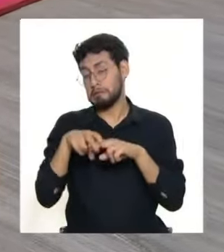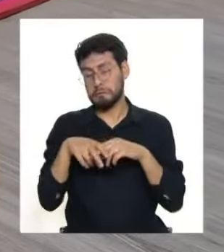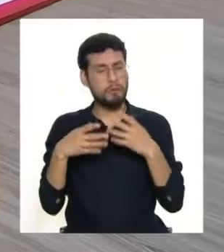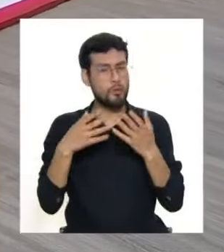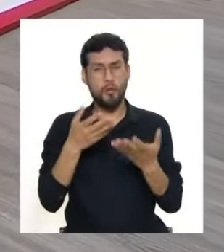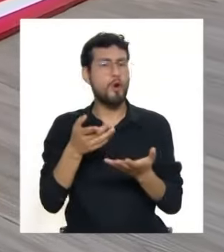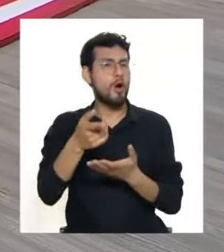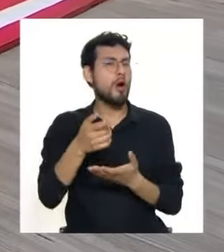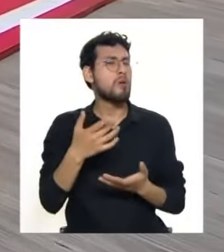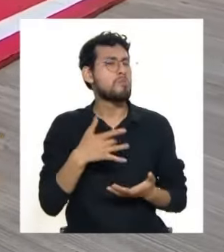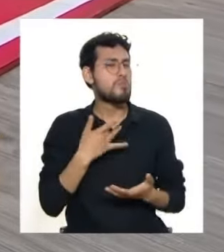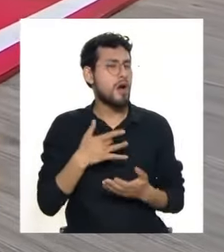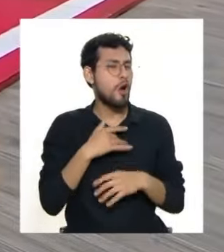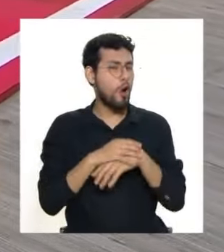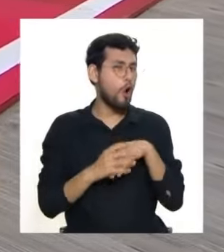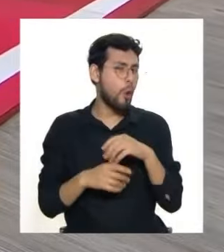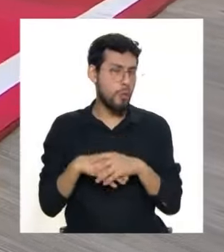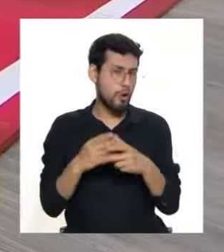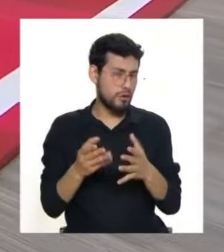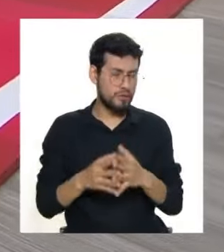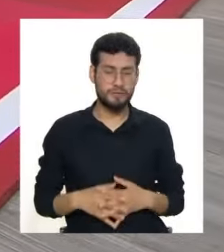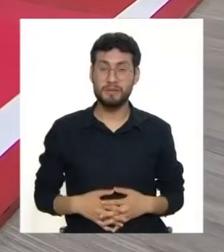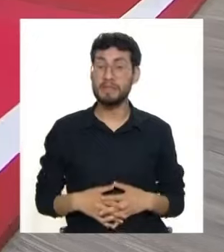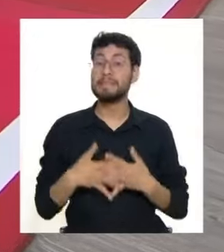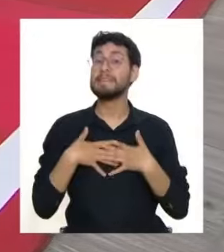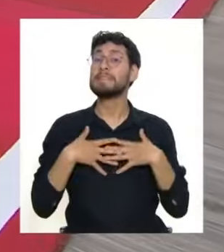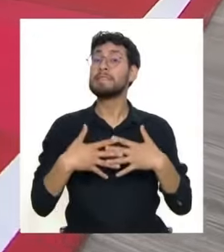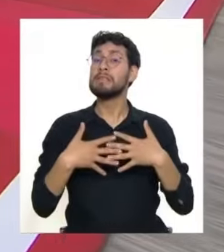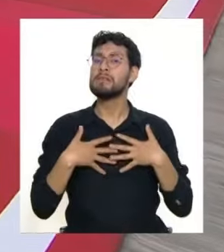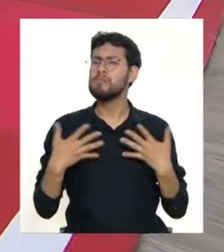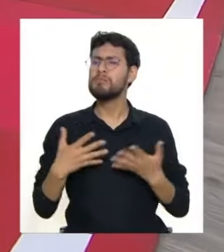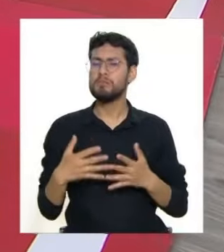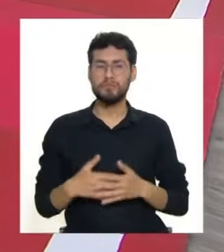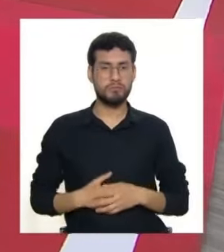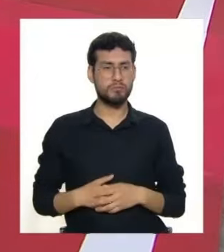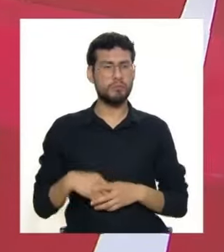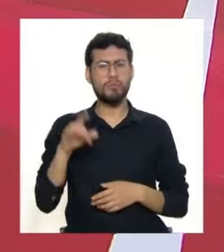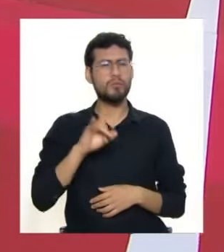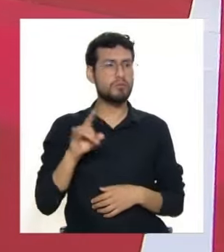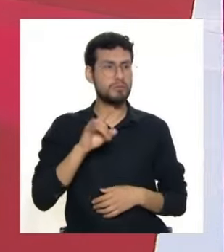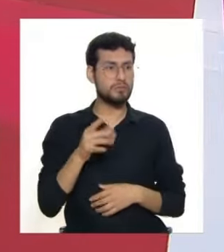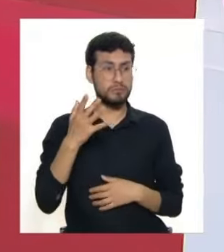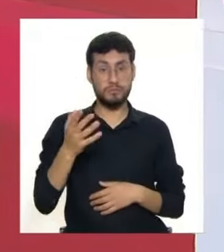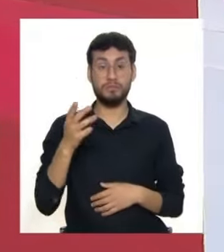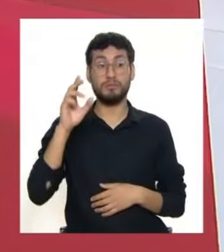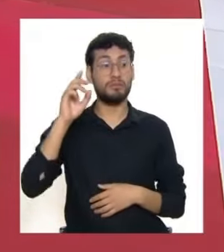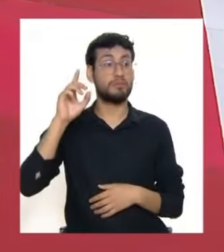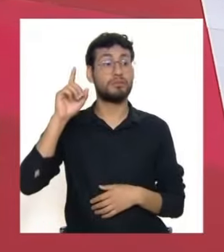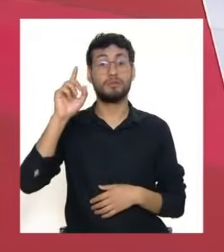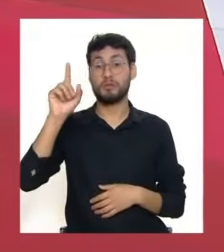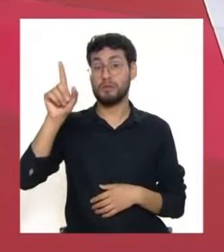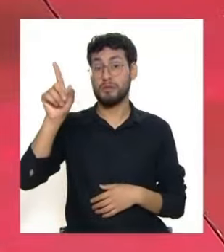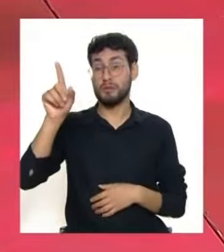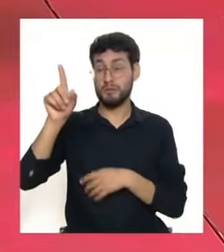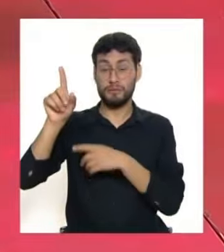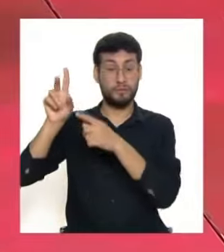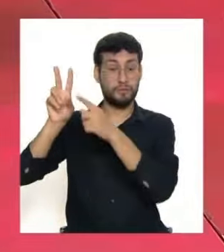donde realmente sientas que es cómodo. Para esta respiración vamos a utilizar el dedo índice y el dedo